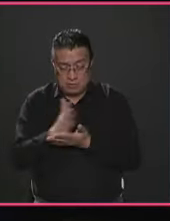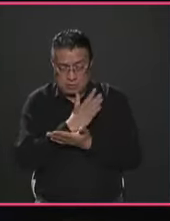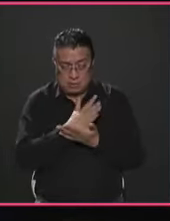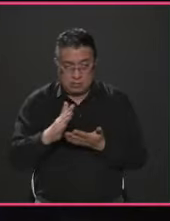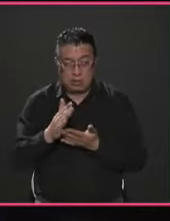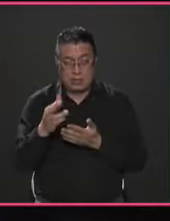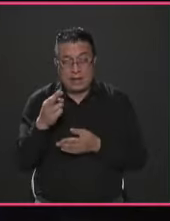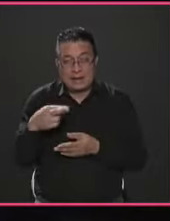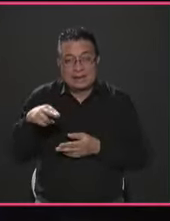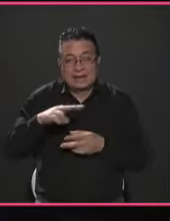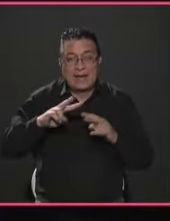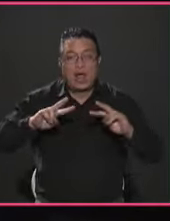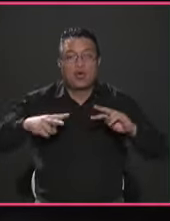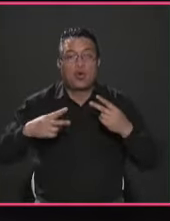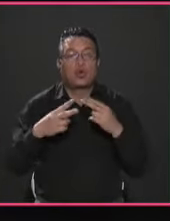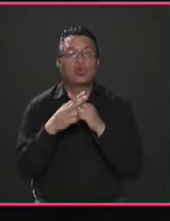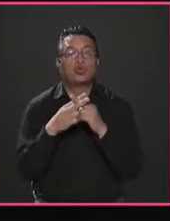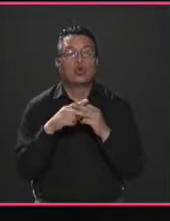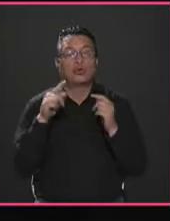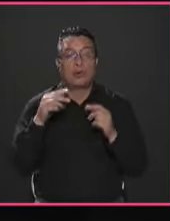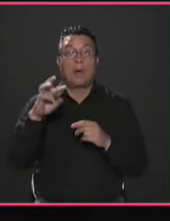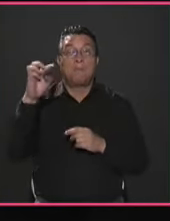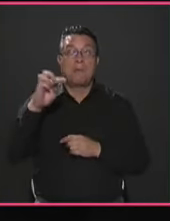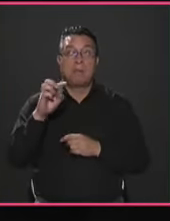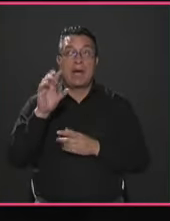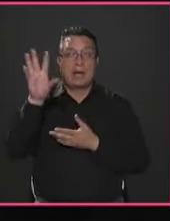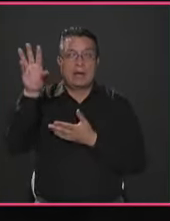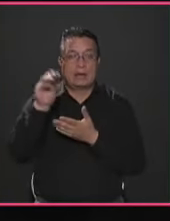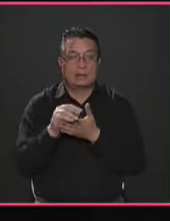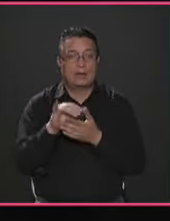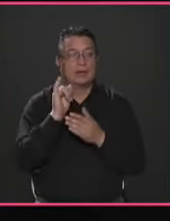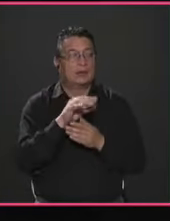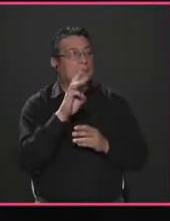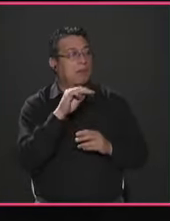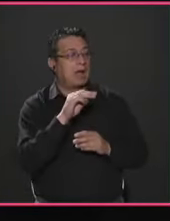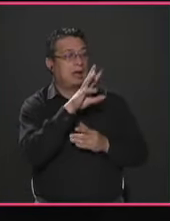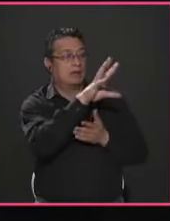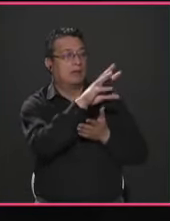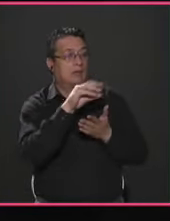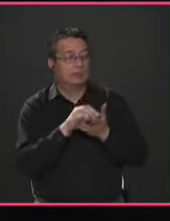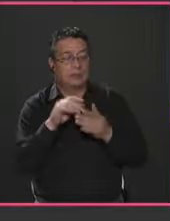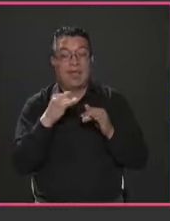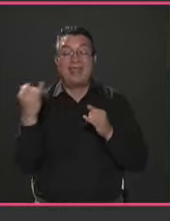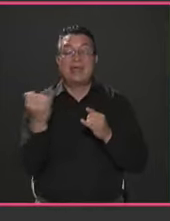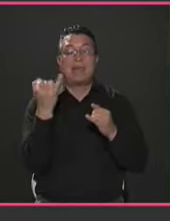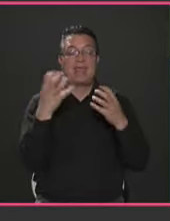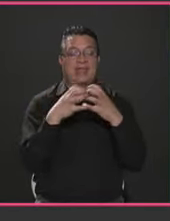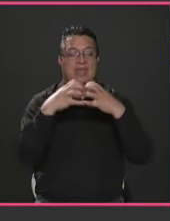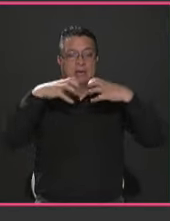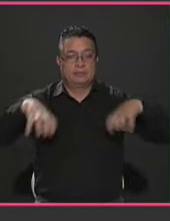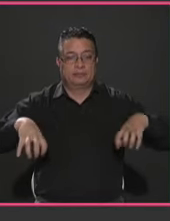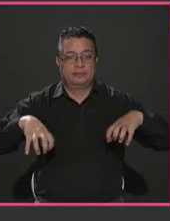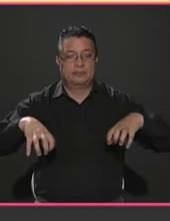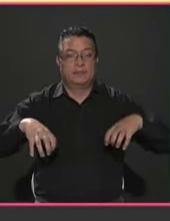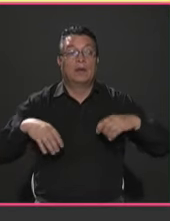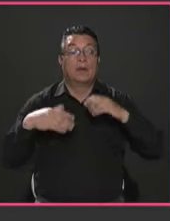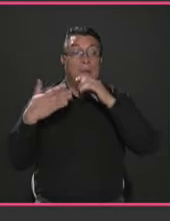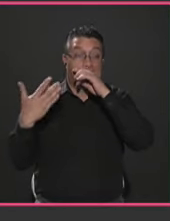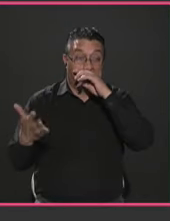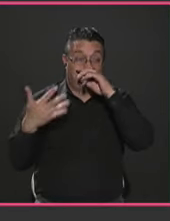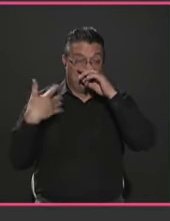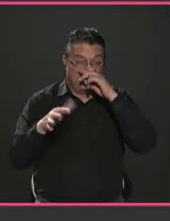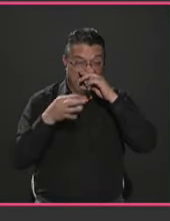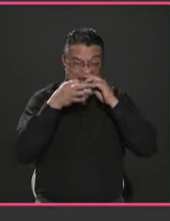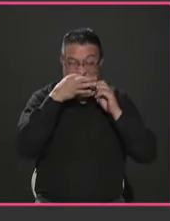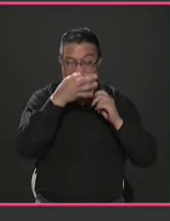reconstrucción del aplo tipo paterno y del aplo tipo materno de forma independiente entonces bueno esto como ya